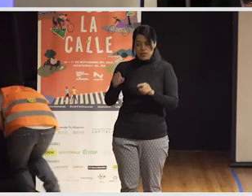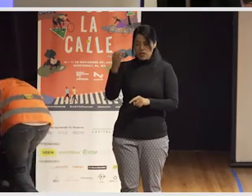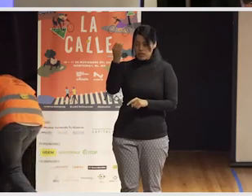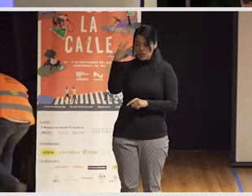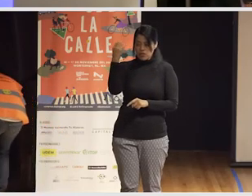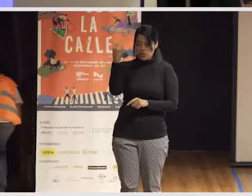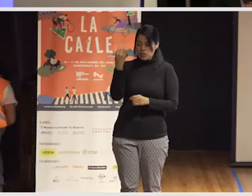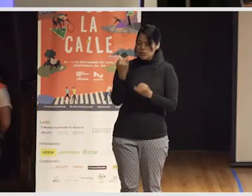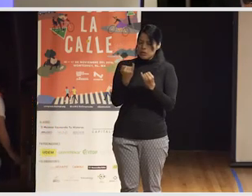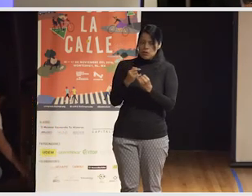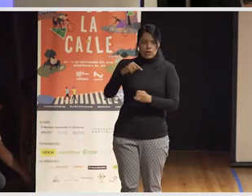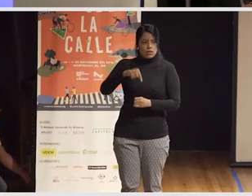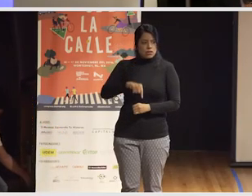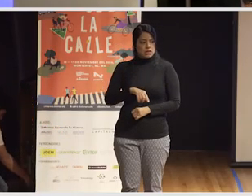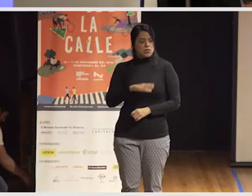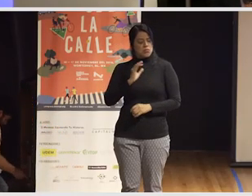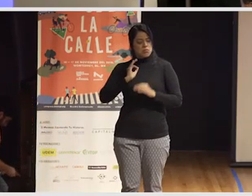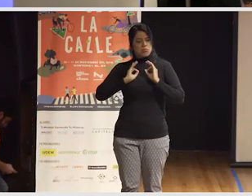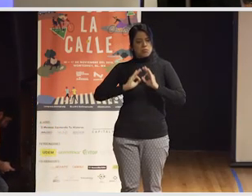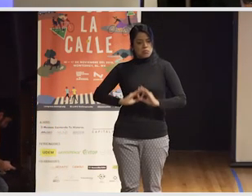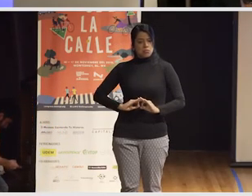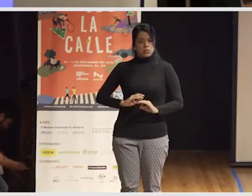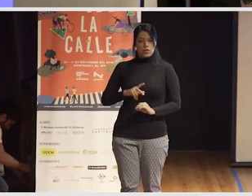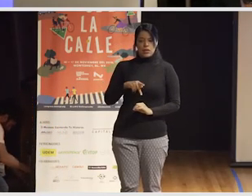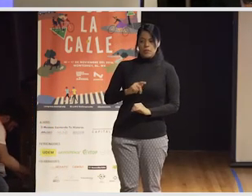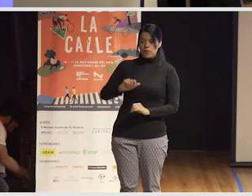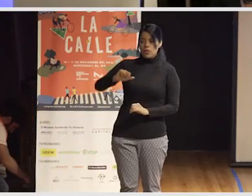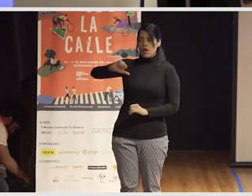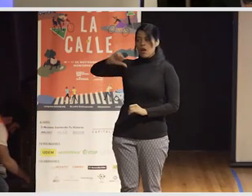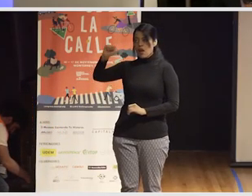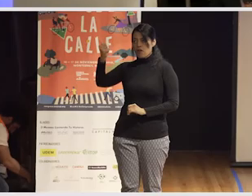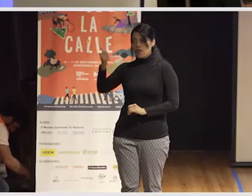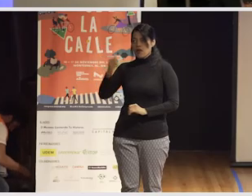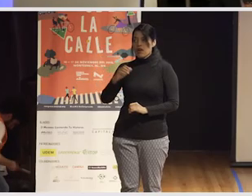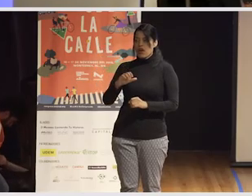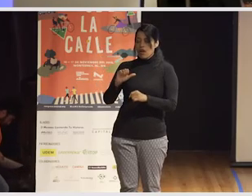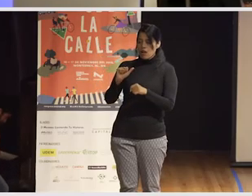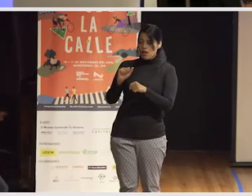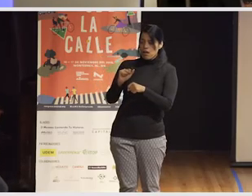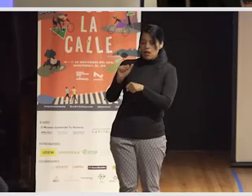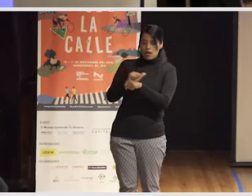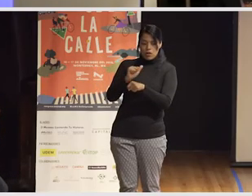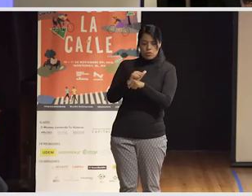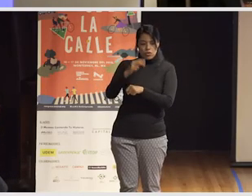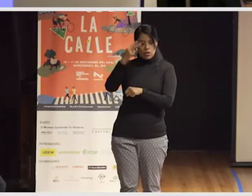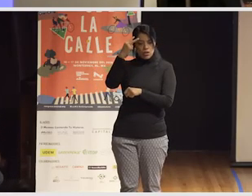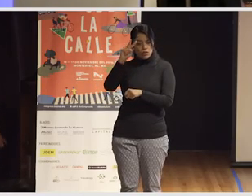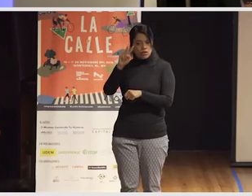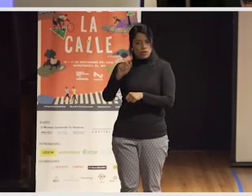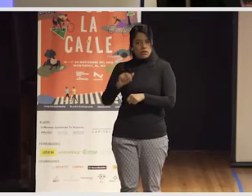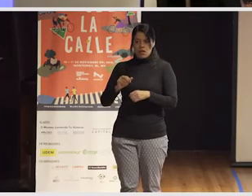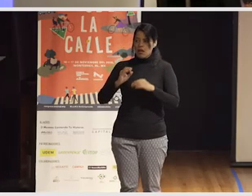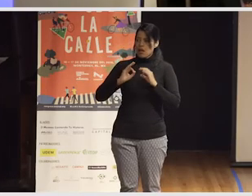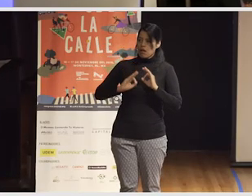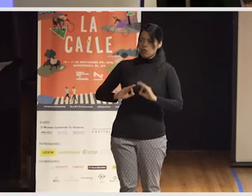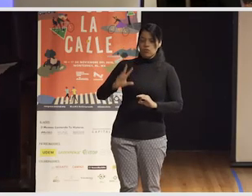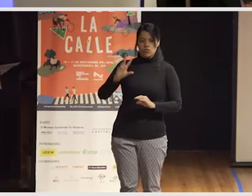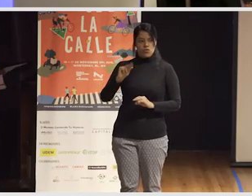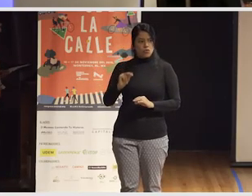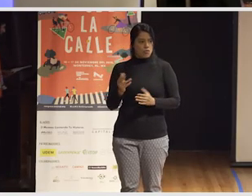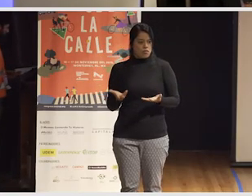igual aquí es muy cómodo no pero ya me imagino si ésta fuera la asociación de automovilistas de mexico no estaríamos tan cómodos nosotros